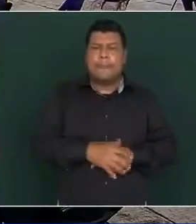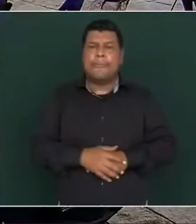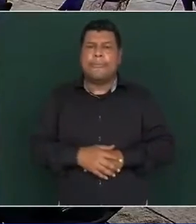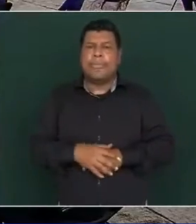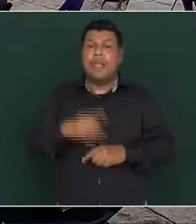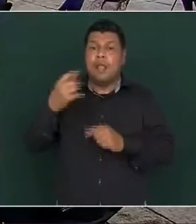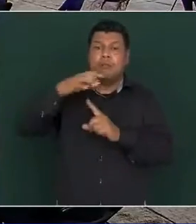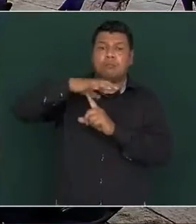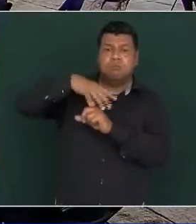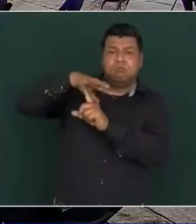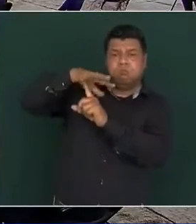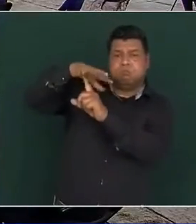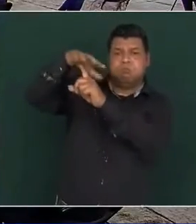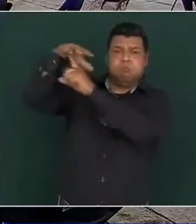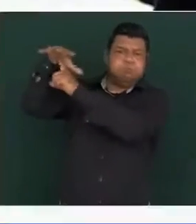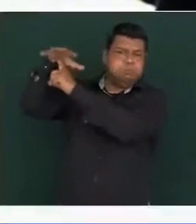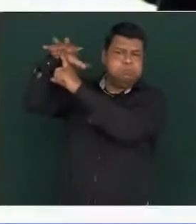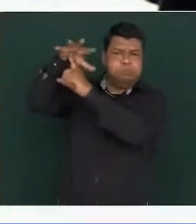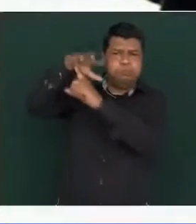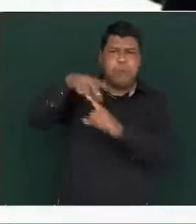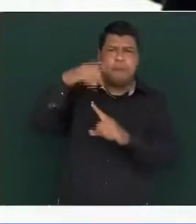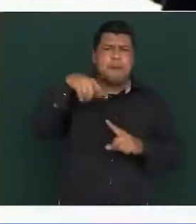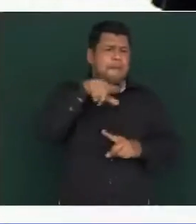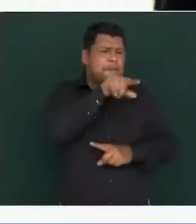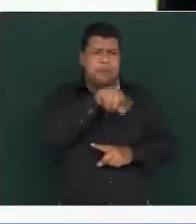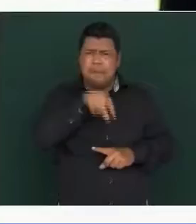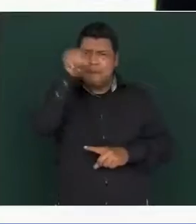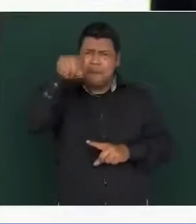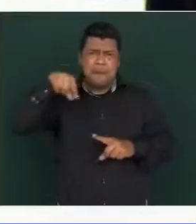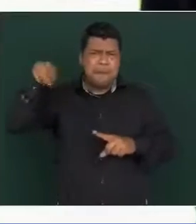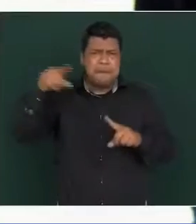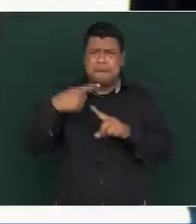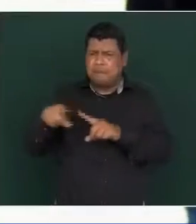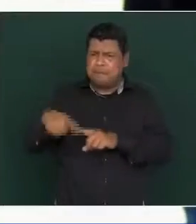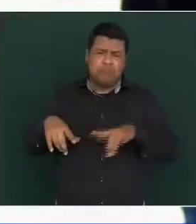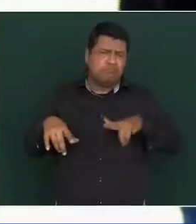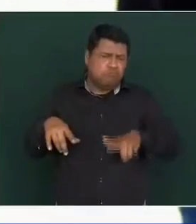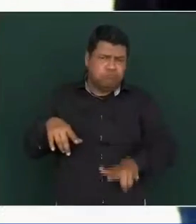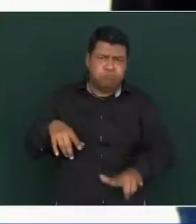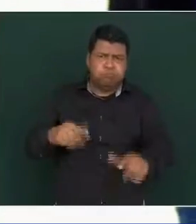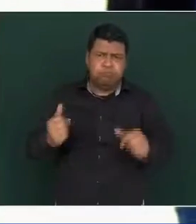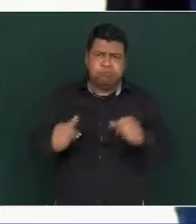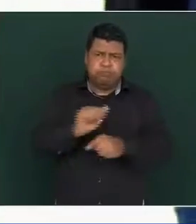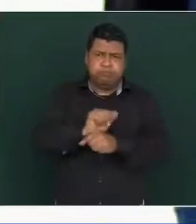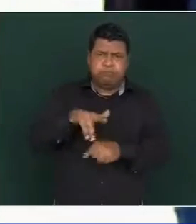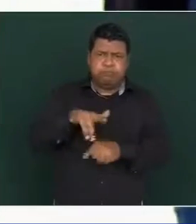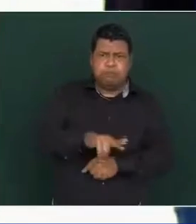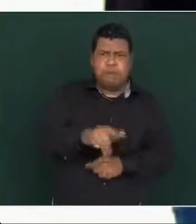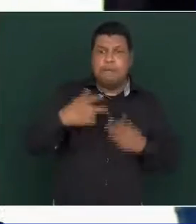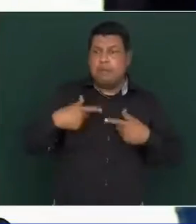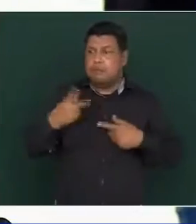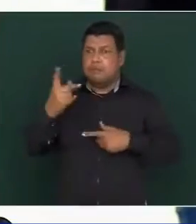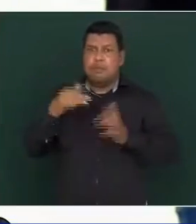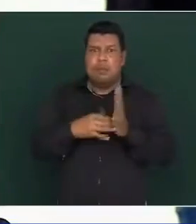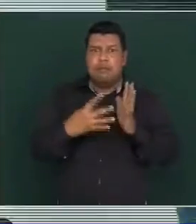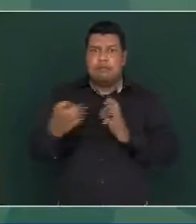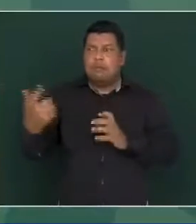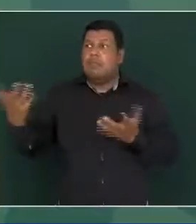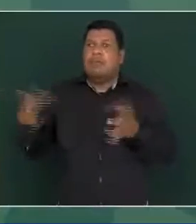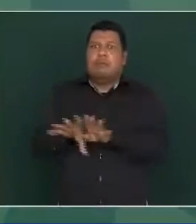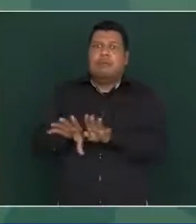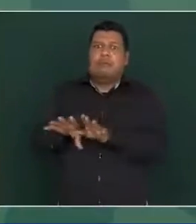por helicóptero. Tenemos un plan para cubrir de todos los espacios, porque pues mover 1,400